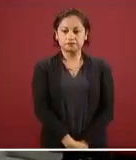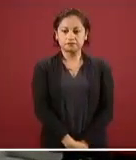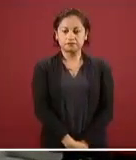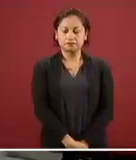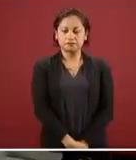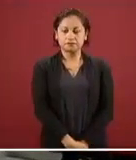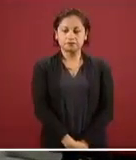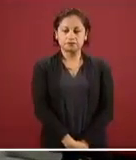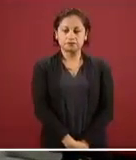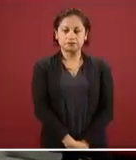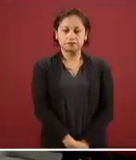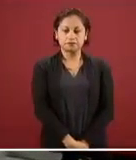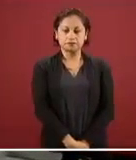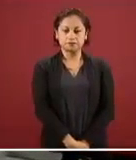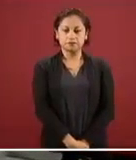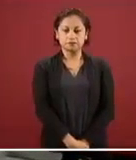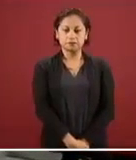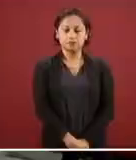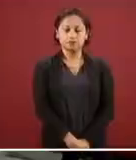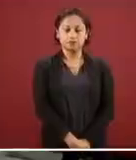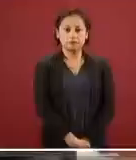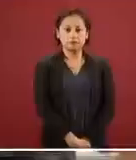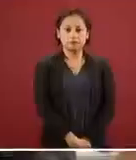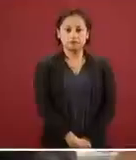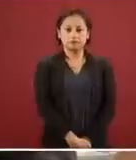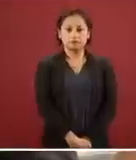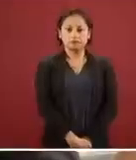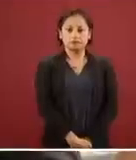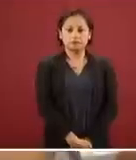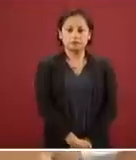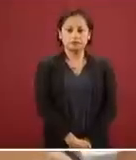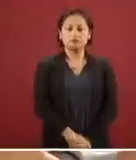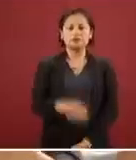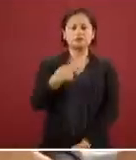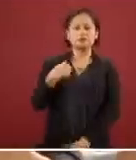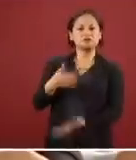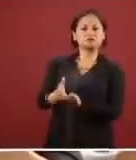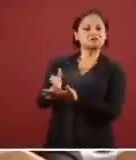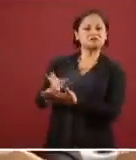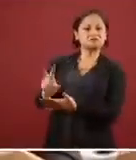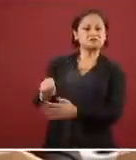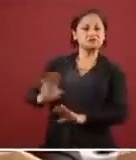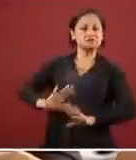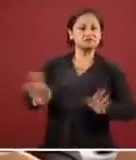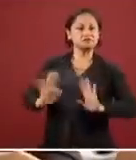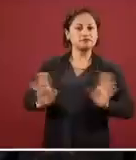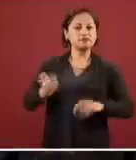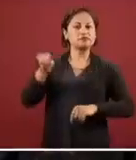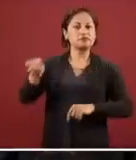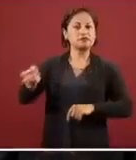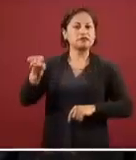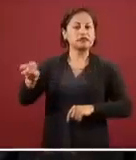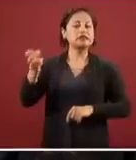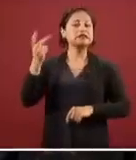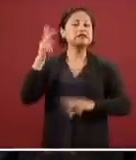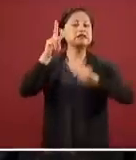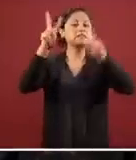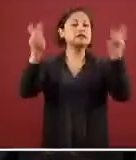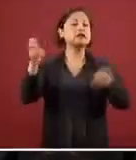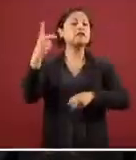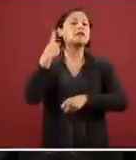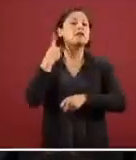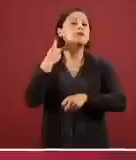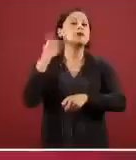extraterritorialmente, violando la soberanía de otro país. No me meto en eso, eso tiene que ver con política exterior, este es